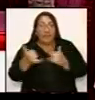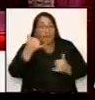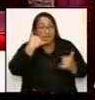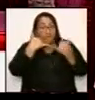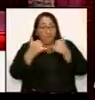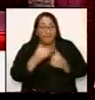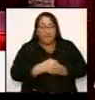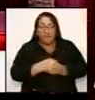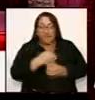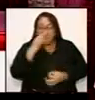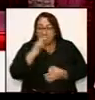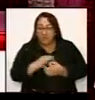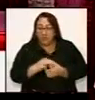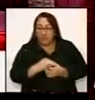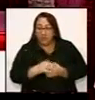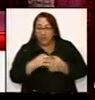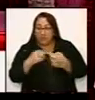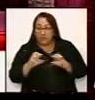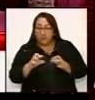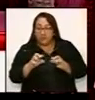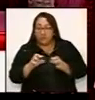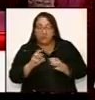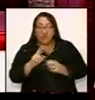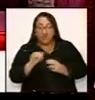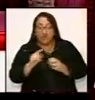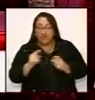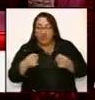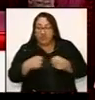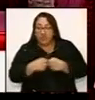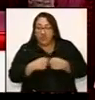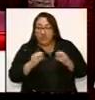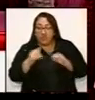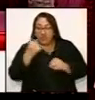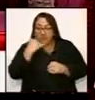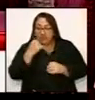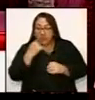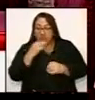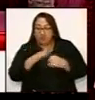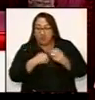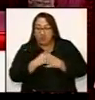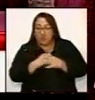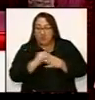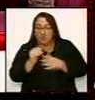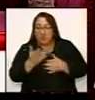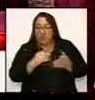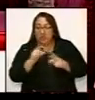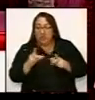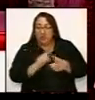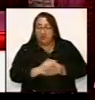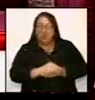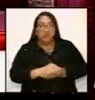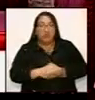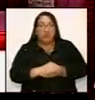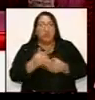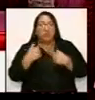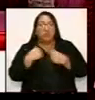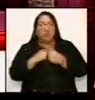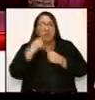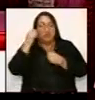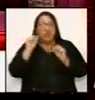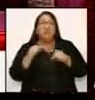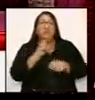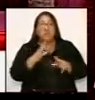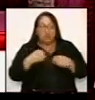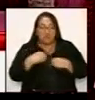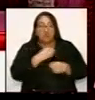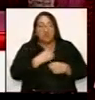telefonía fija, pública y redes de servicios móviles serán las del servicio local. Cuenta con las opiniones favorables